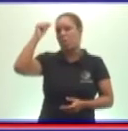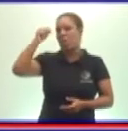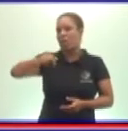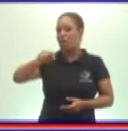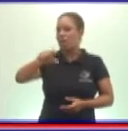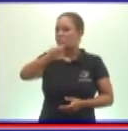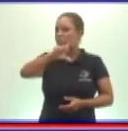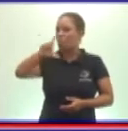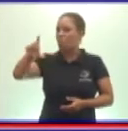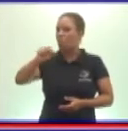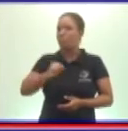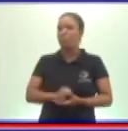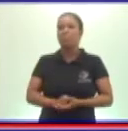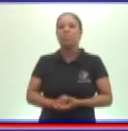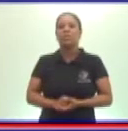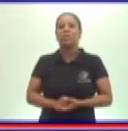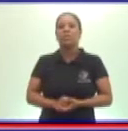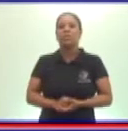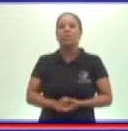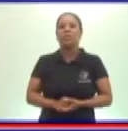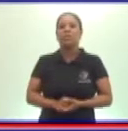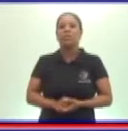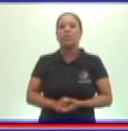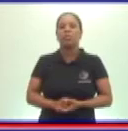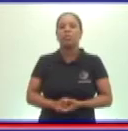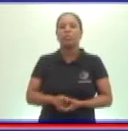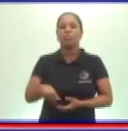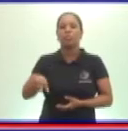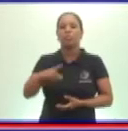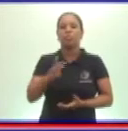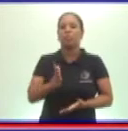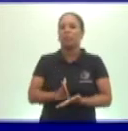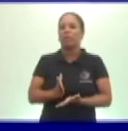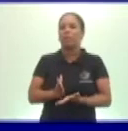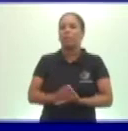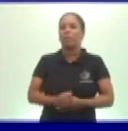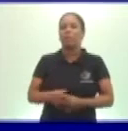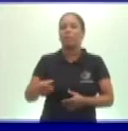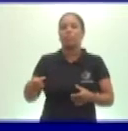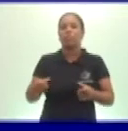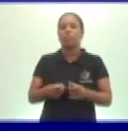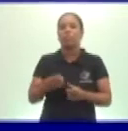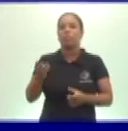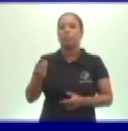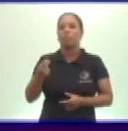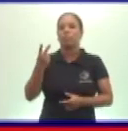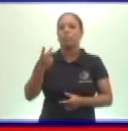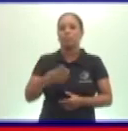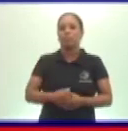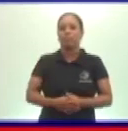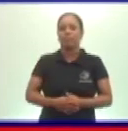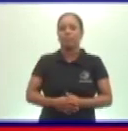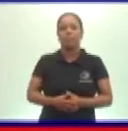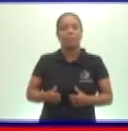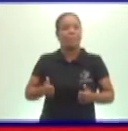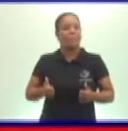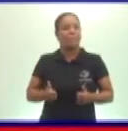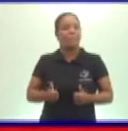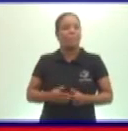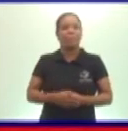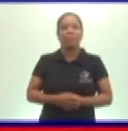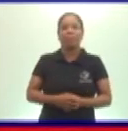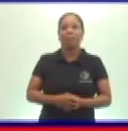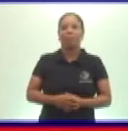su tendencia al leninismo que ustedes van a estudiar? Eso sería la unidad número 2. Bien, ¿sobre